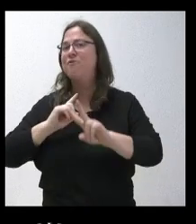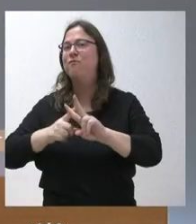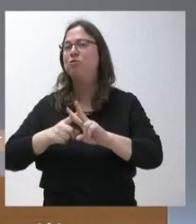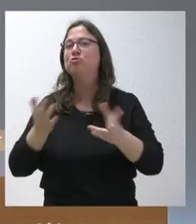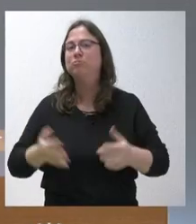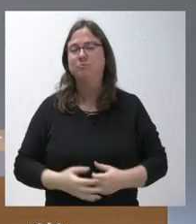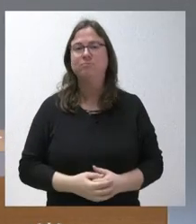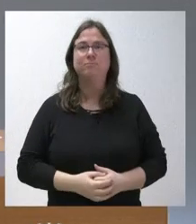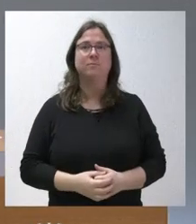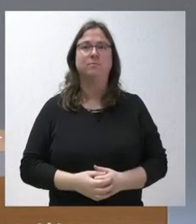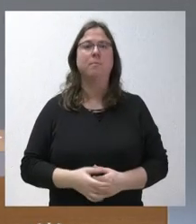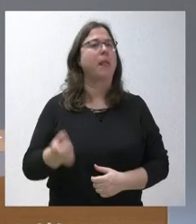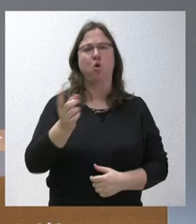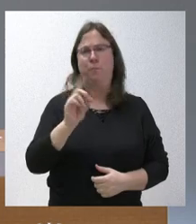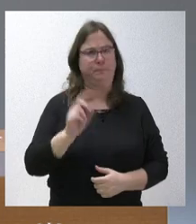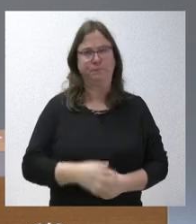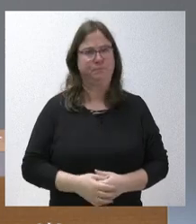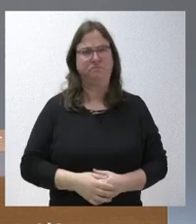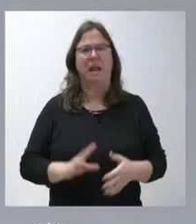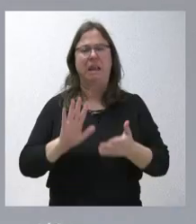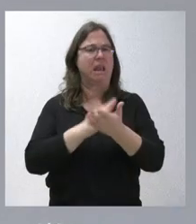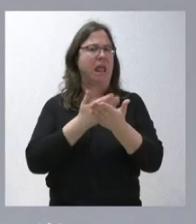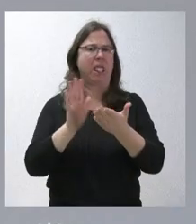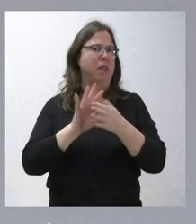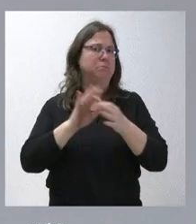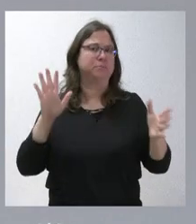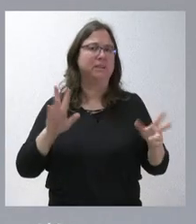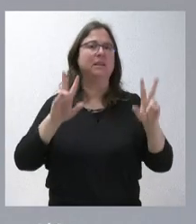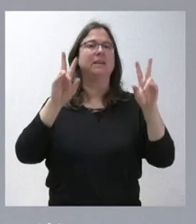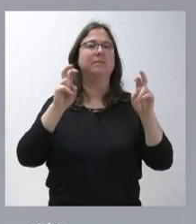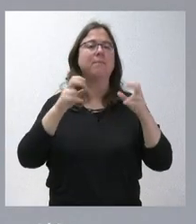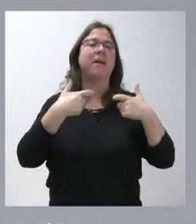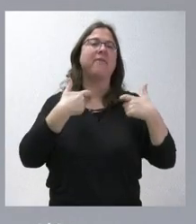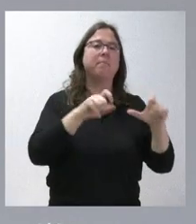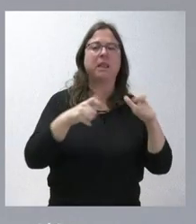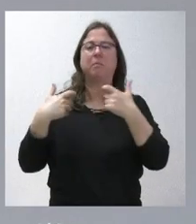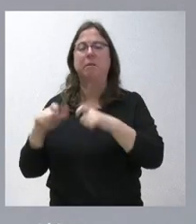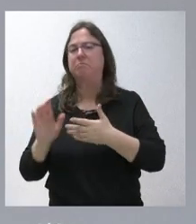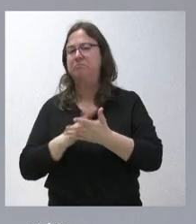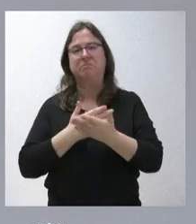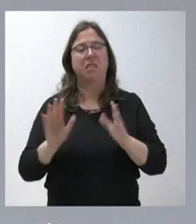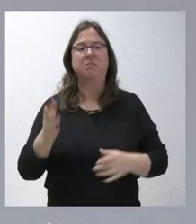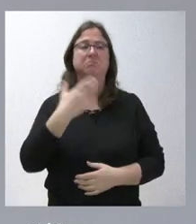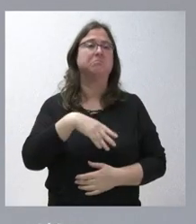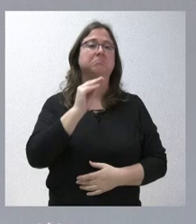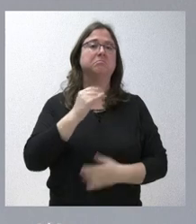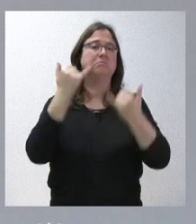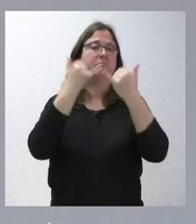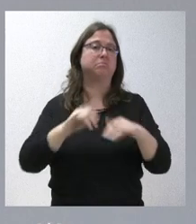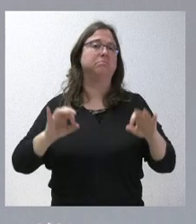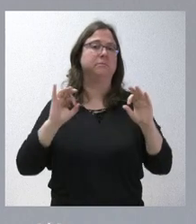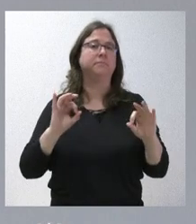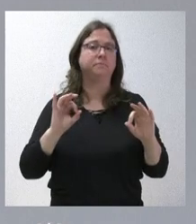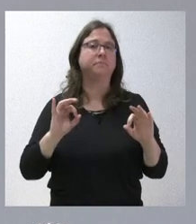vox no en principio no tiene nada que ver con lo que es la particularidad de un departamento o de otro se ha entendido que esa conmemoración